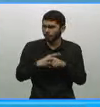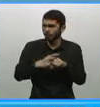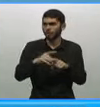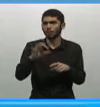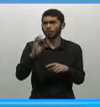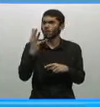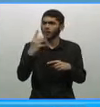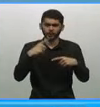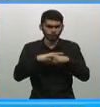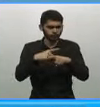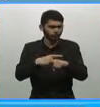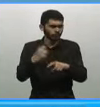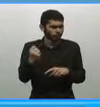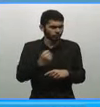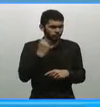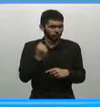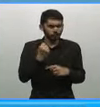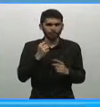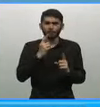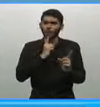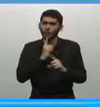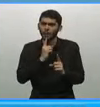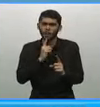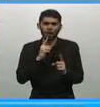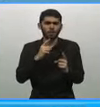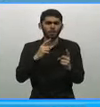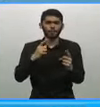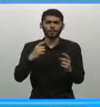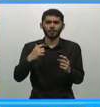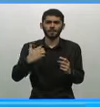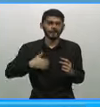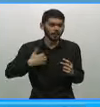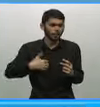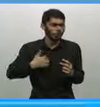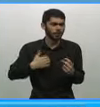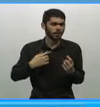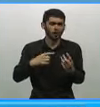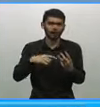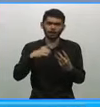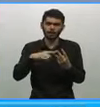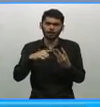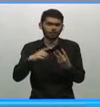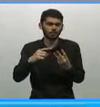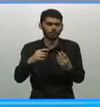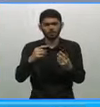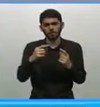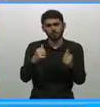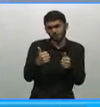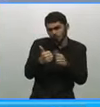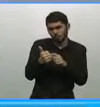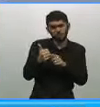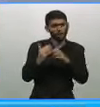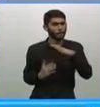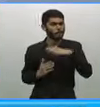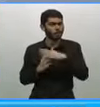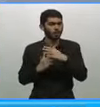3 partidos o 4 partidos decisivos, los 2 con el Bilbao, partido con el Sevilla, primer fecha de liga, él, tanto él como Javier han